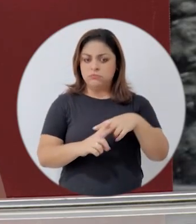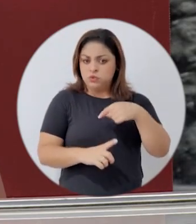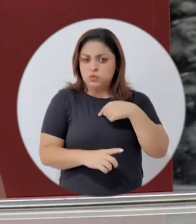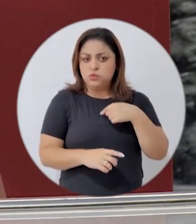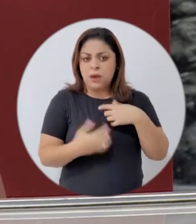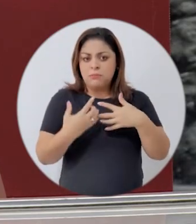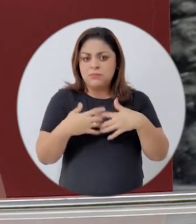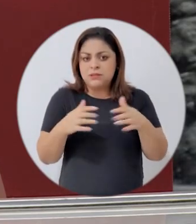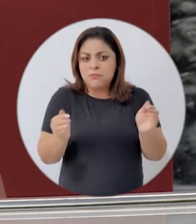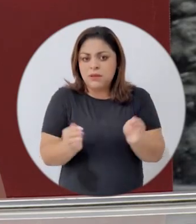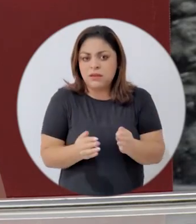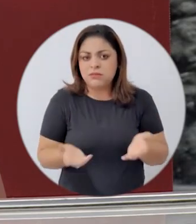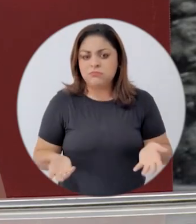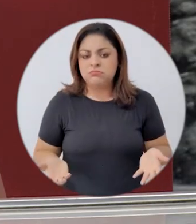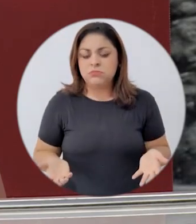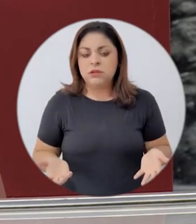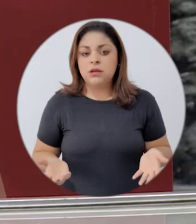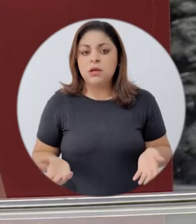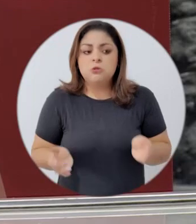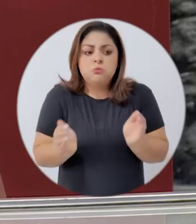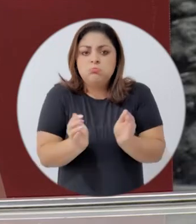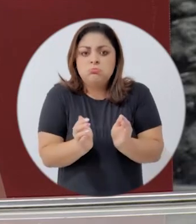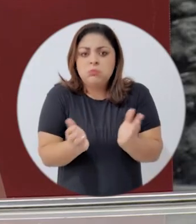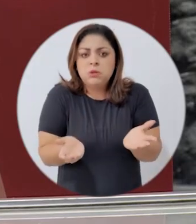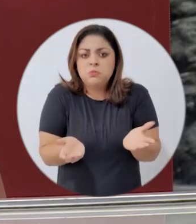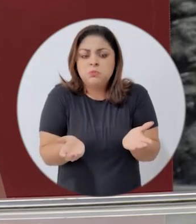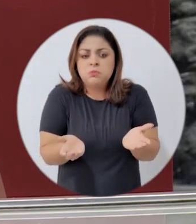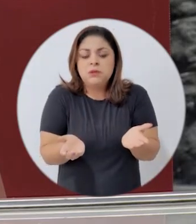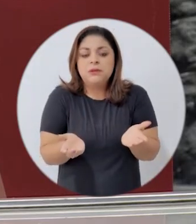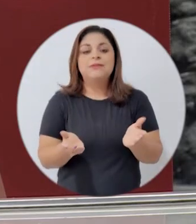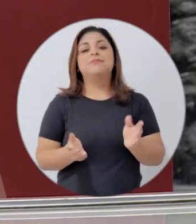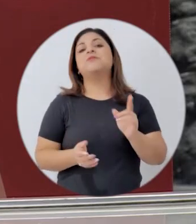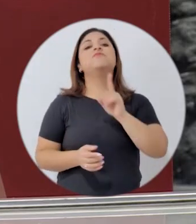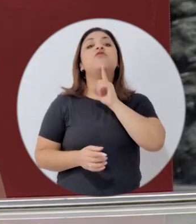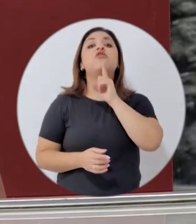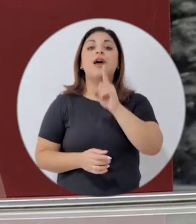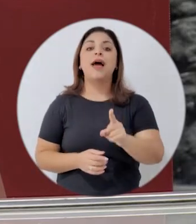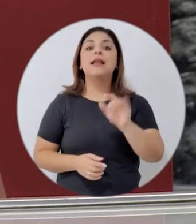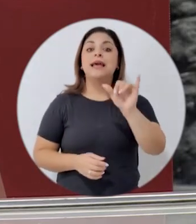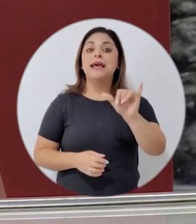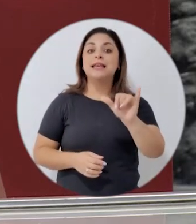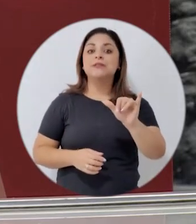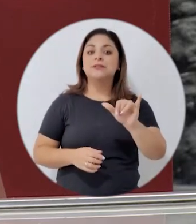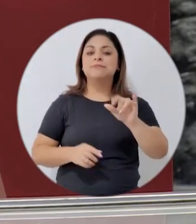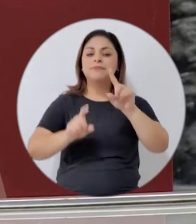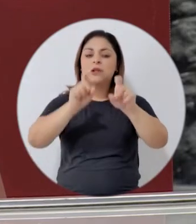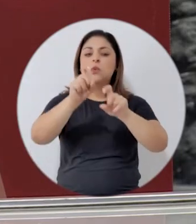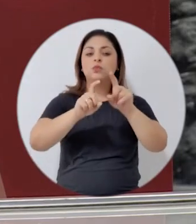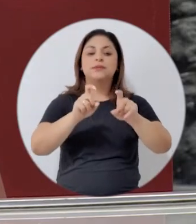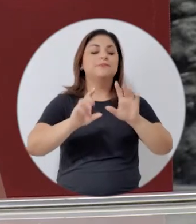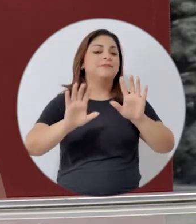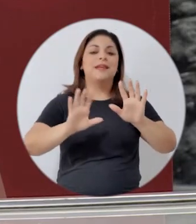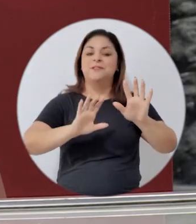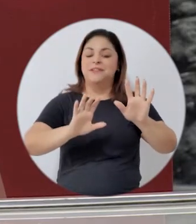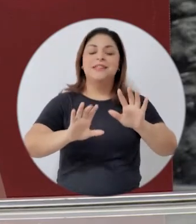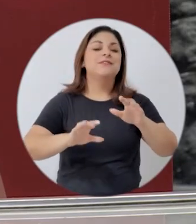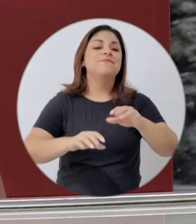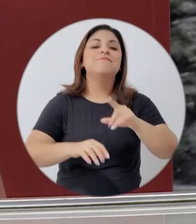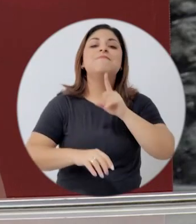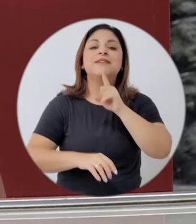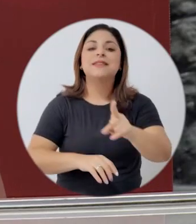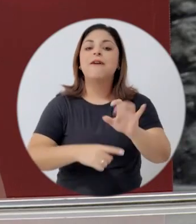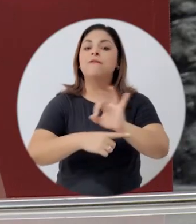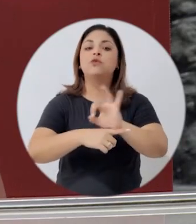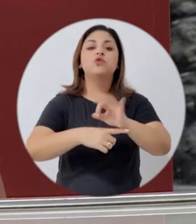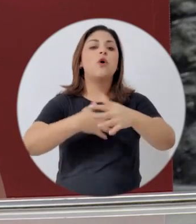empresa pequeña. Yo soy una empresa que tal vez tiene muy grande. Realmente este tipo de esquemas funciona para cualquier